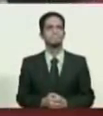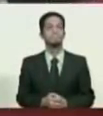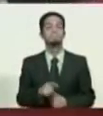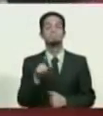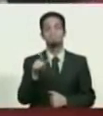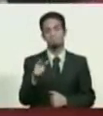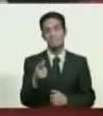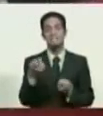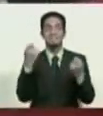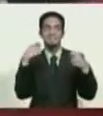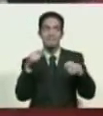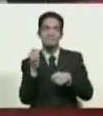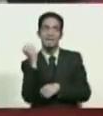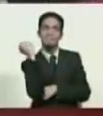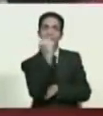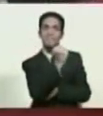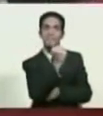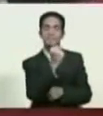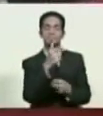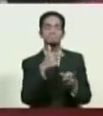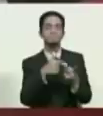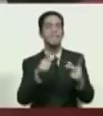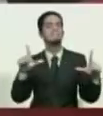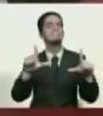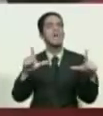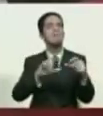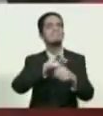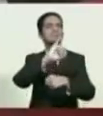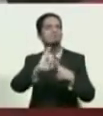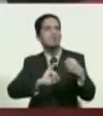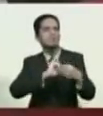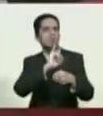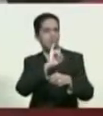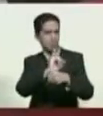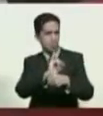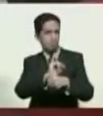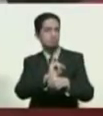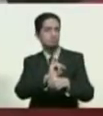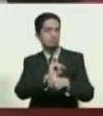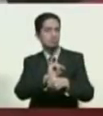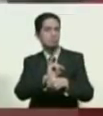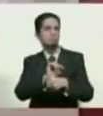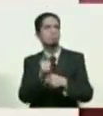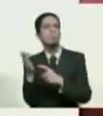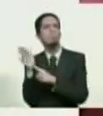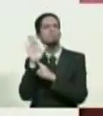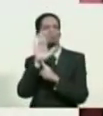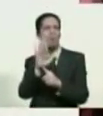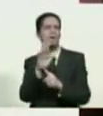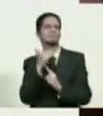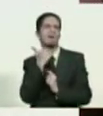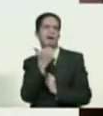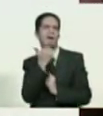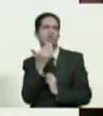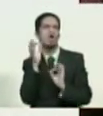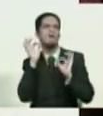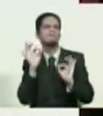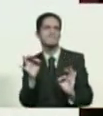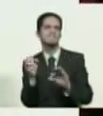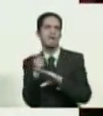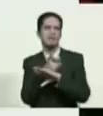atentado, agencias y medios internacionales asumen con disciplina la versión oficial de los